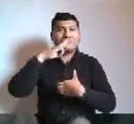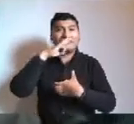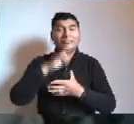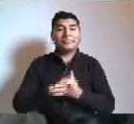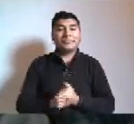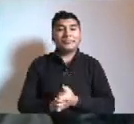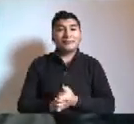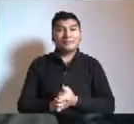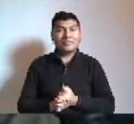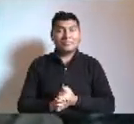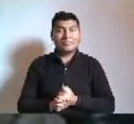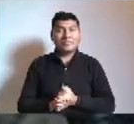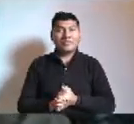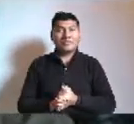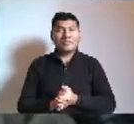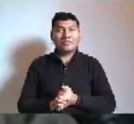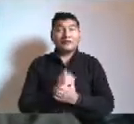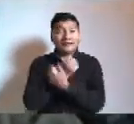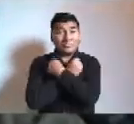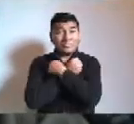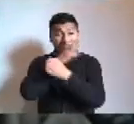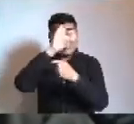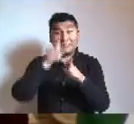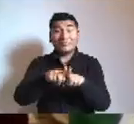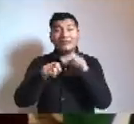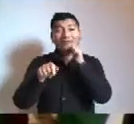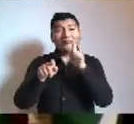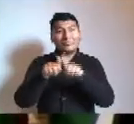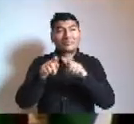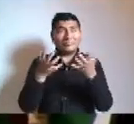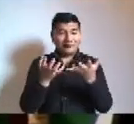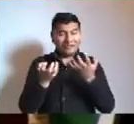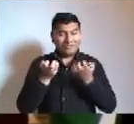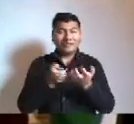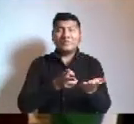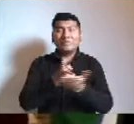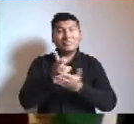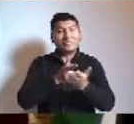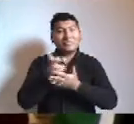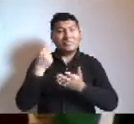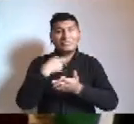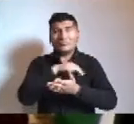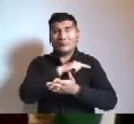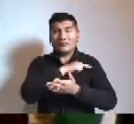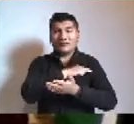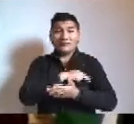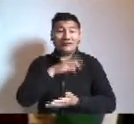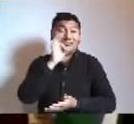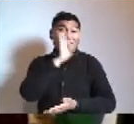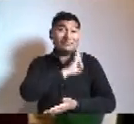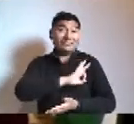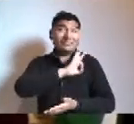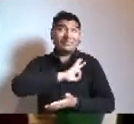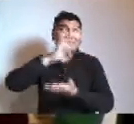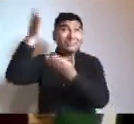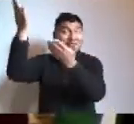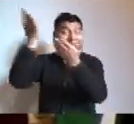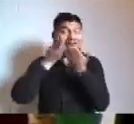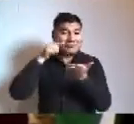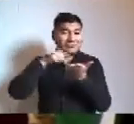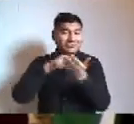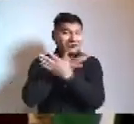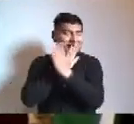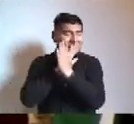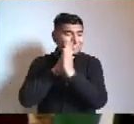espíritu. Queridos hermanos, queremos realmente ser beneficiados de este